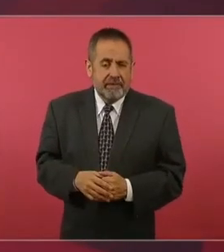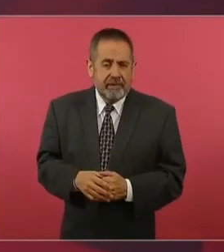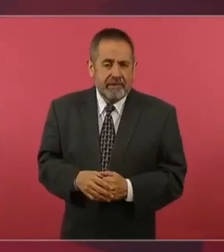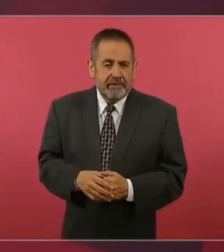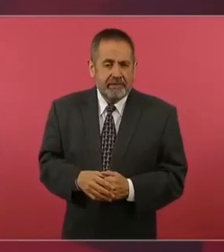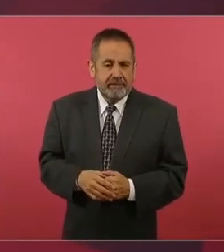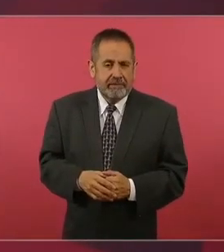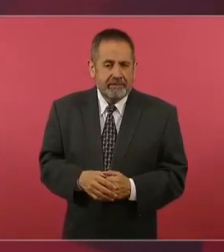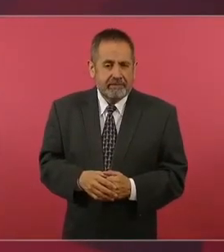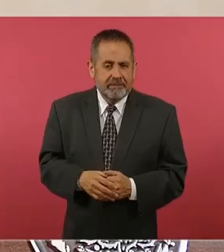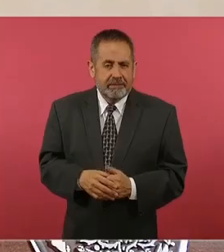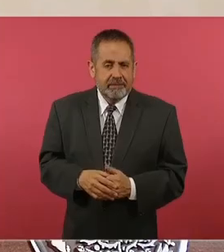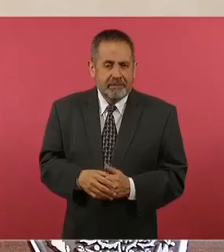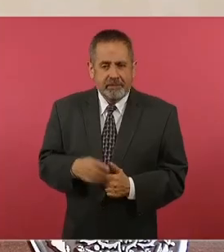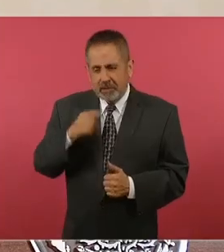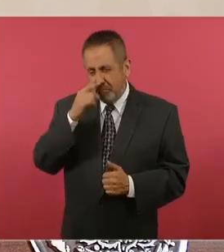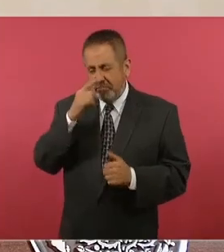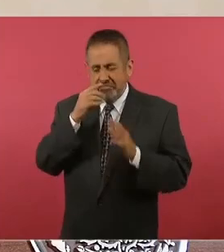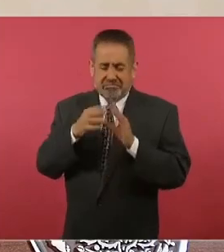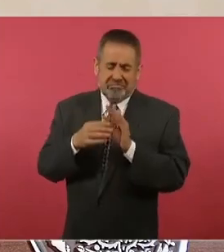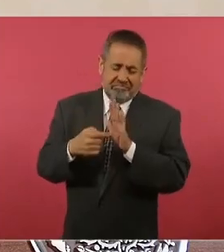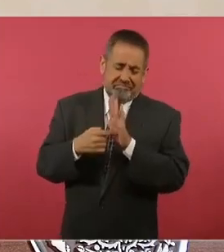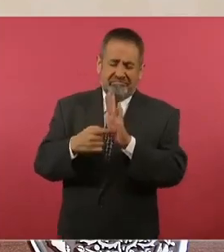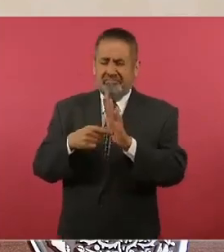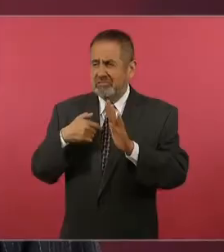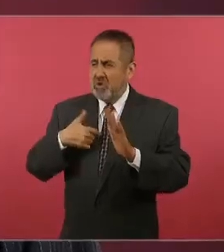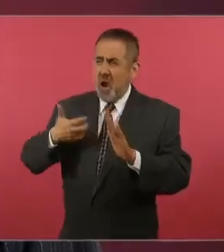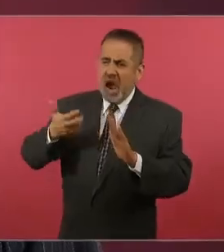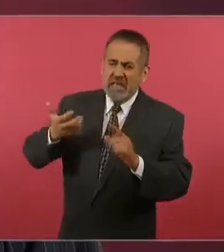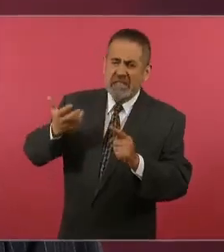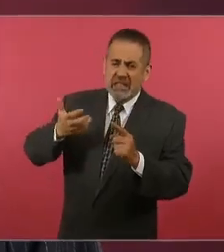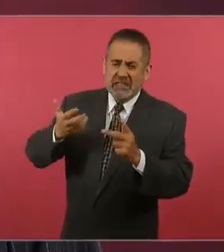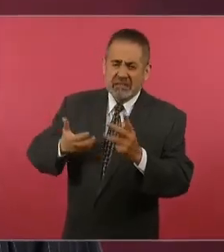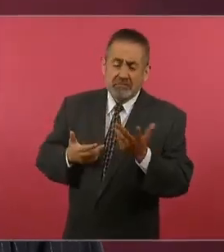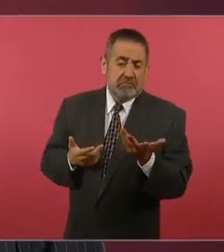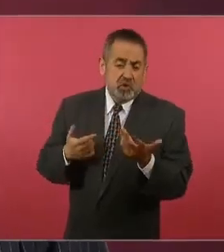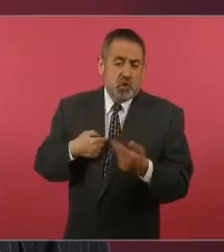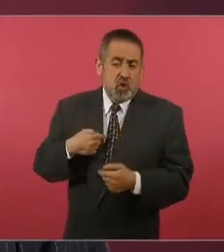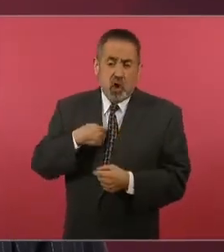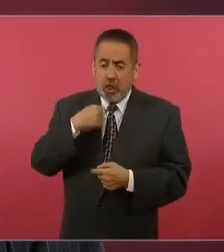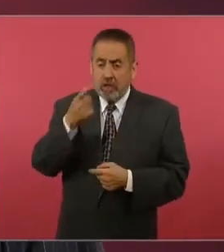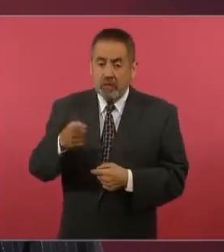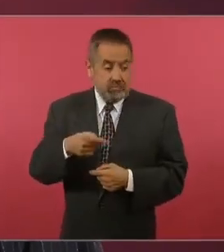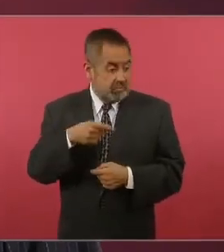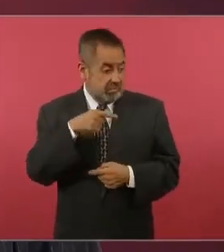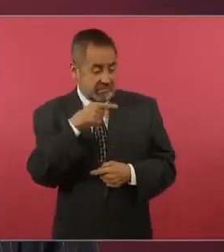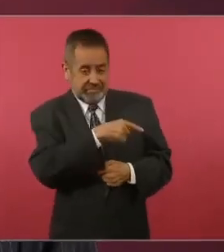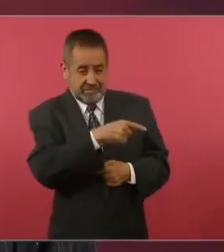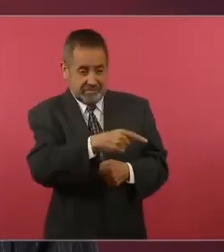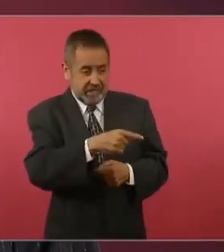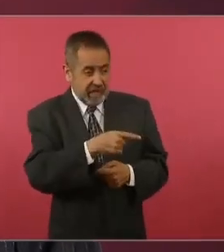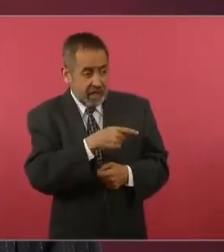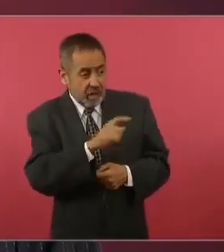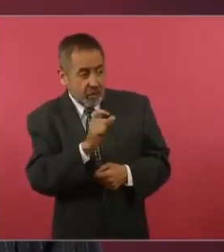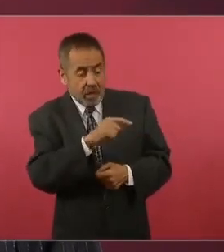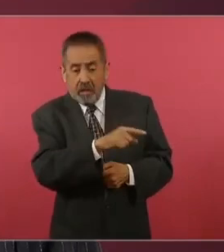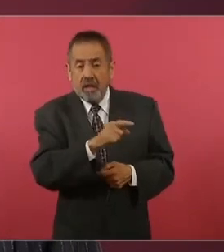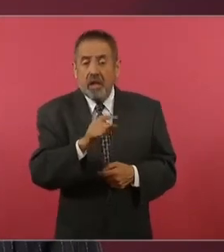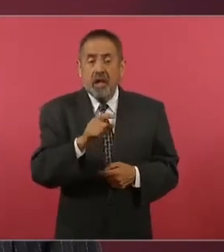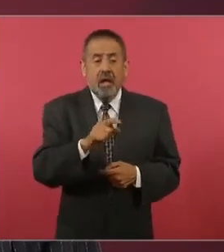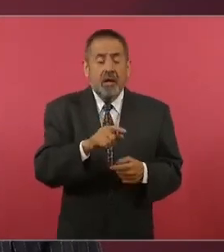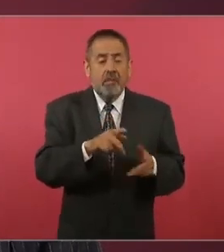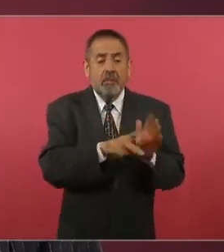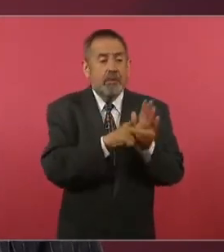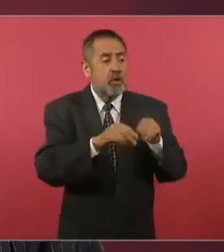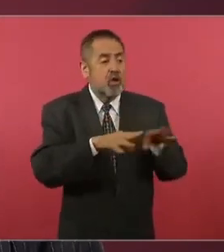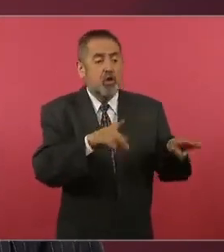Que tiro aceite, sí. Lo tengo que decir porque ni modo que lo vayan a decir